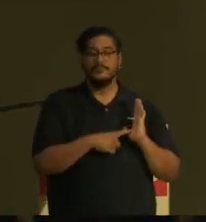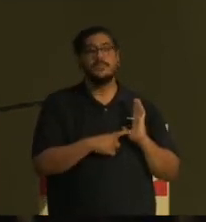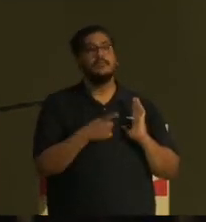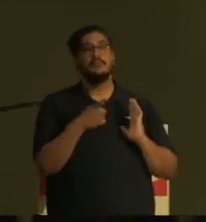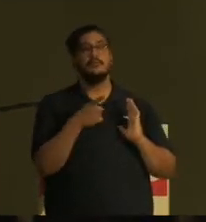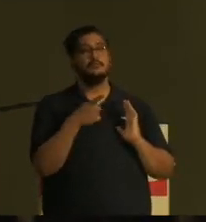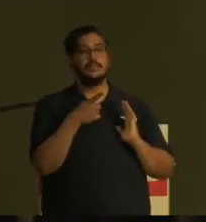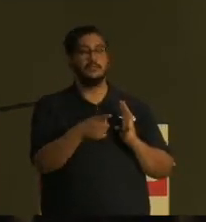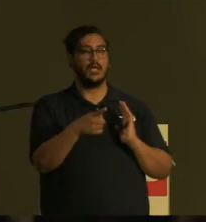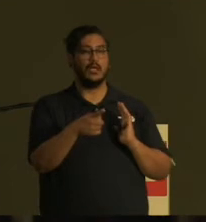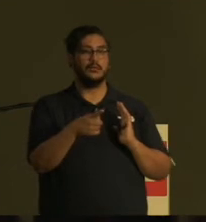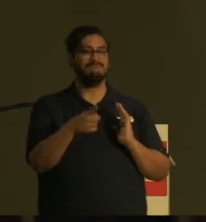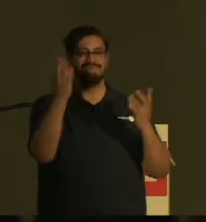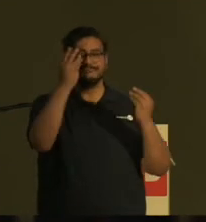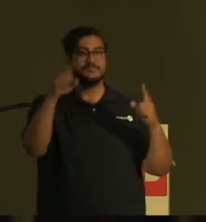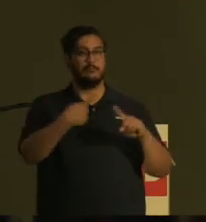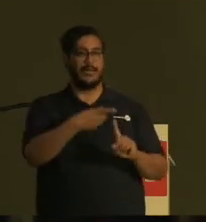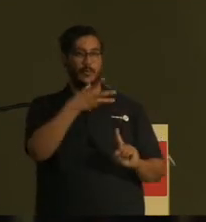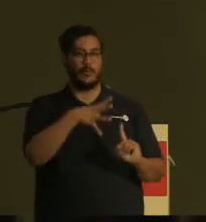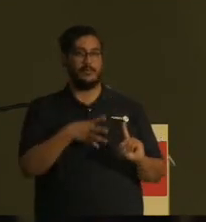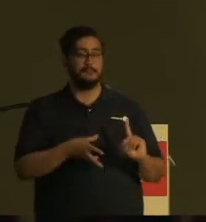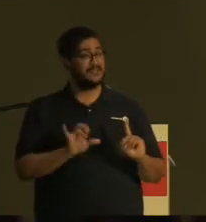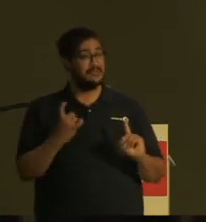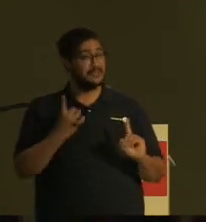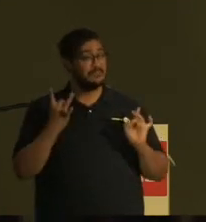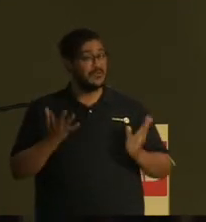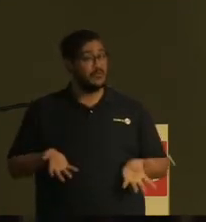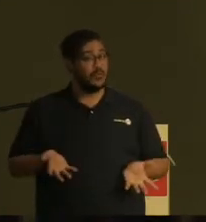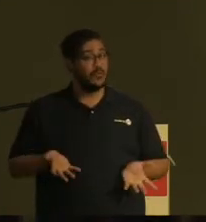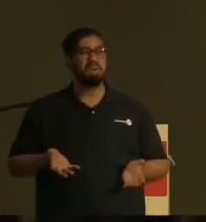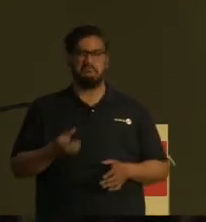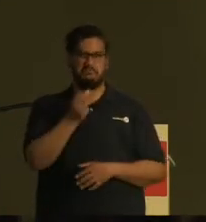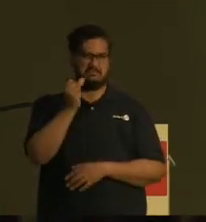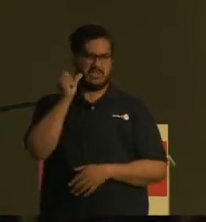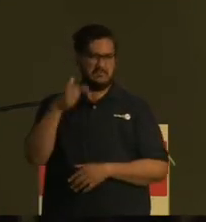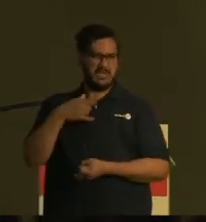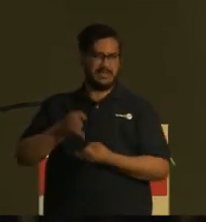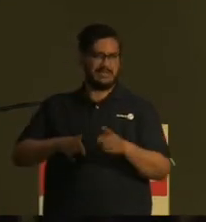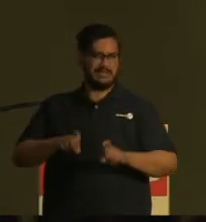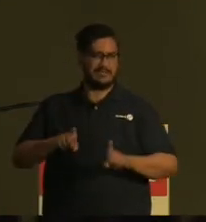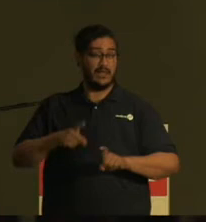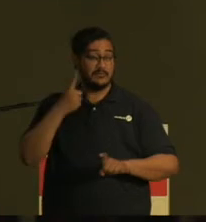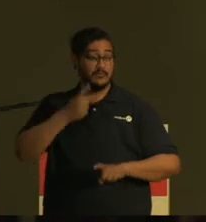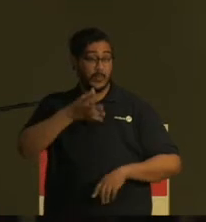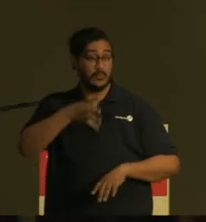a las mujeres. Es algo terrible. Ayer hice el último test que hago a mujeres